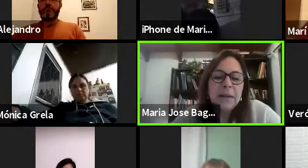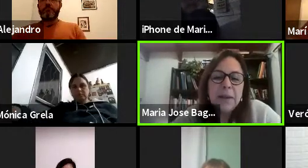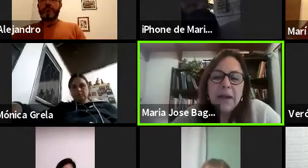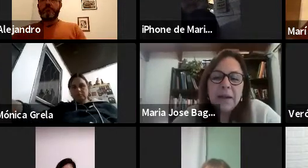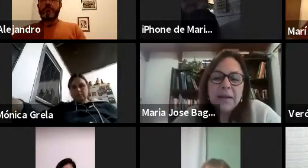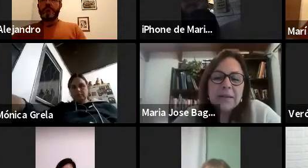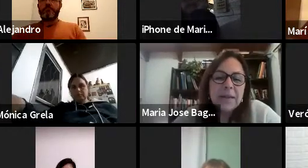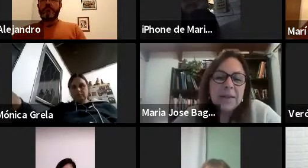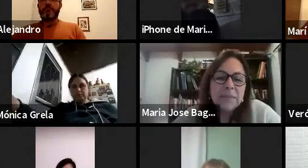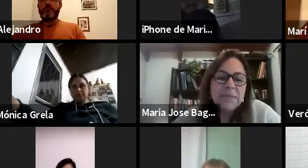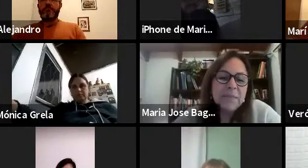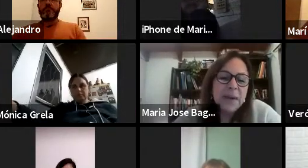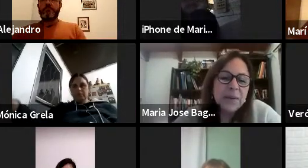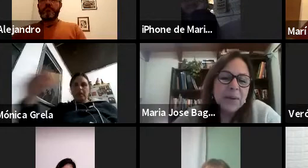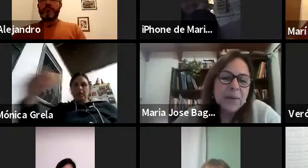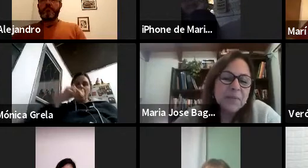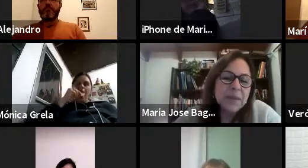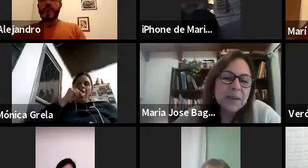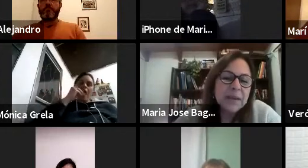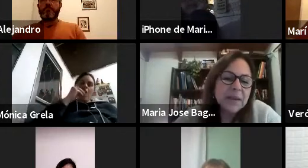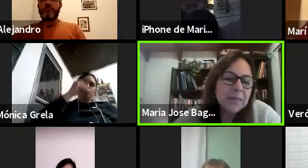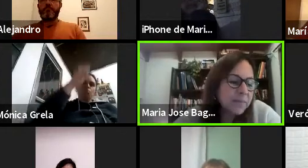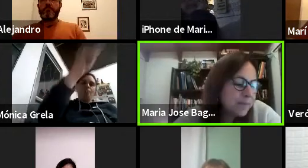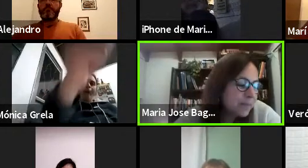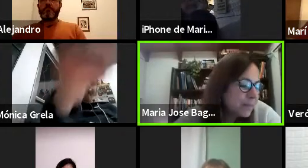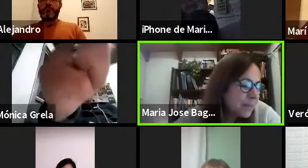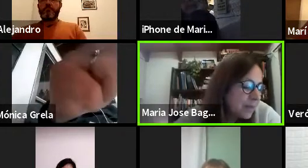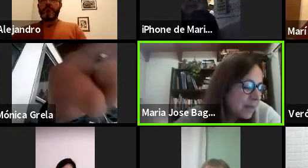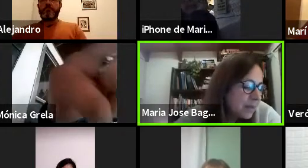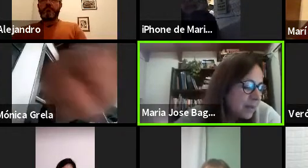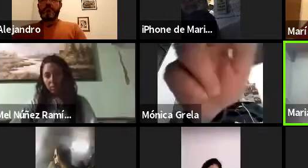Ah, bueno. La imagen, así que, bárbaro.